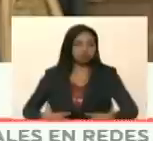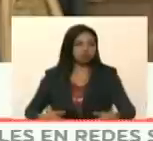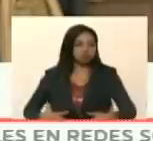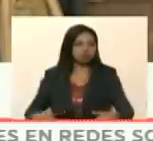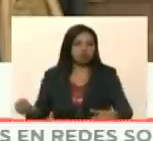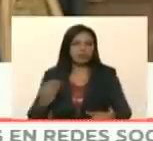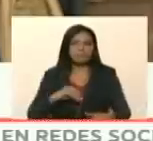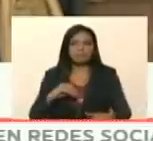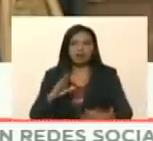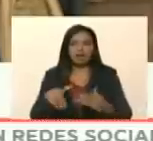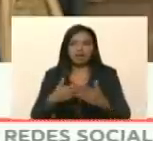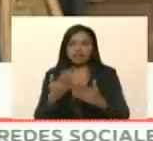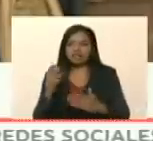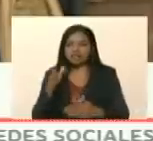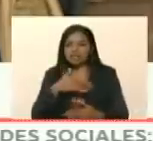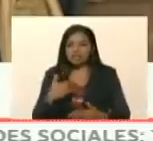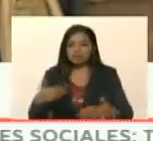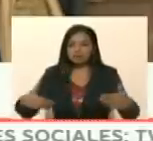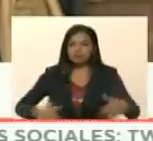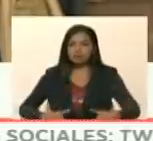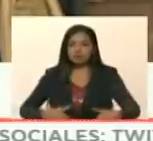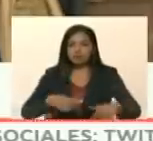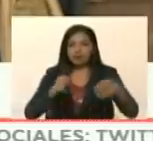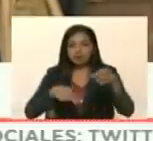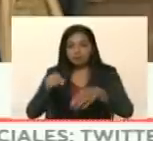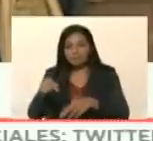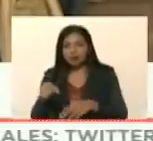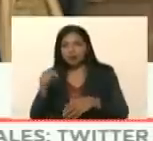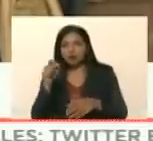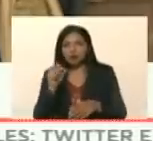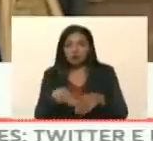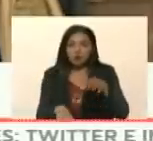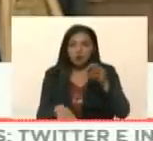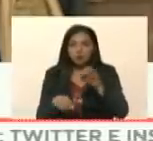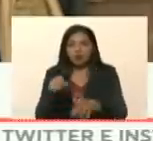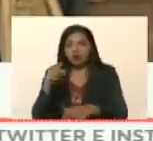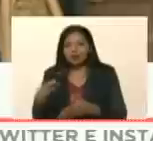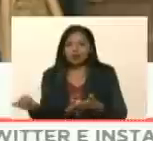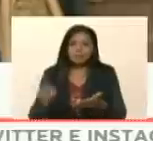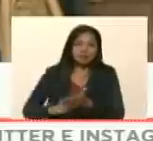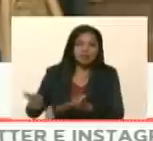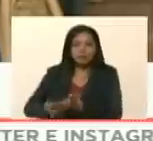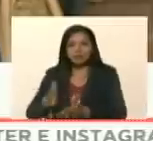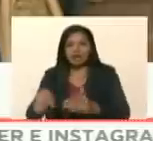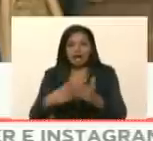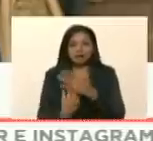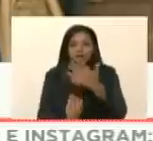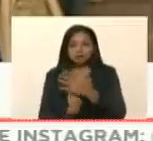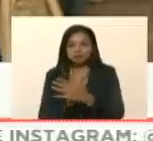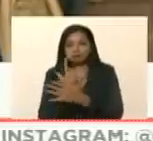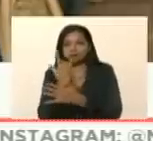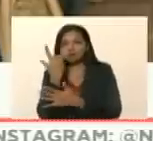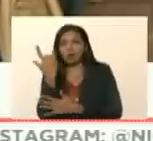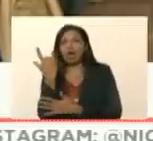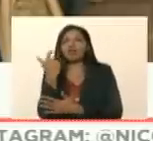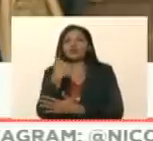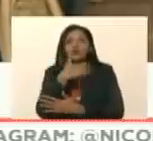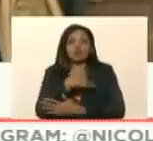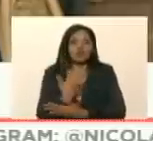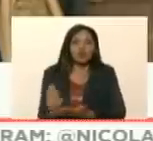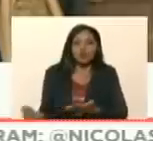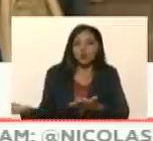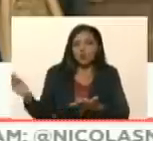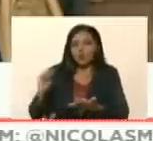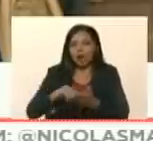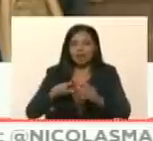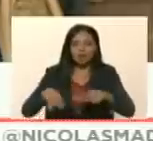Insistiendo, así como el que insiste en sembrar la tierra una, dos, tres veces hasta que se da, yo insisto